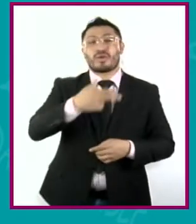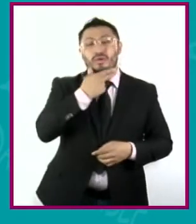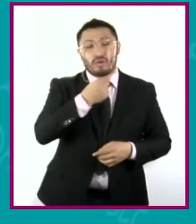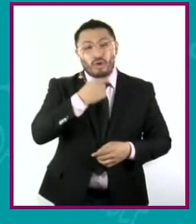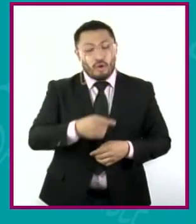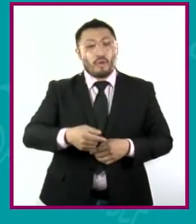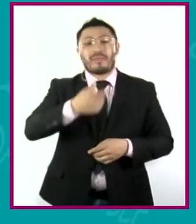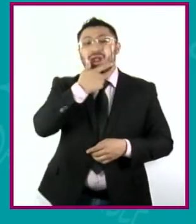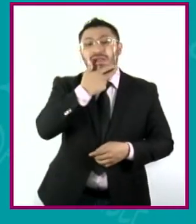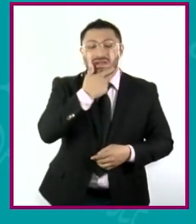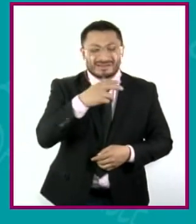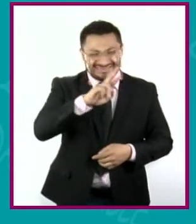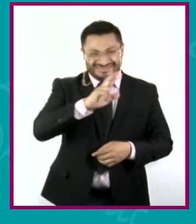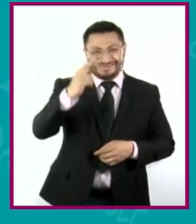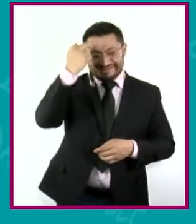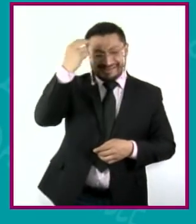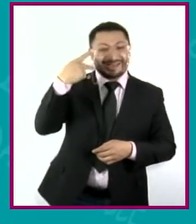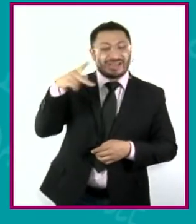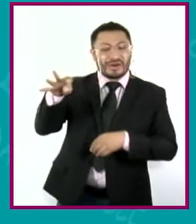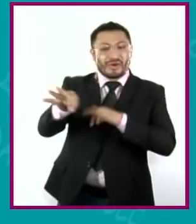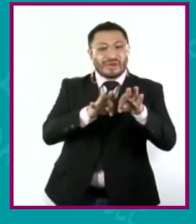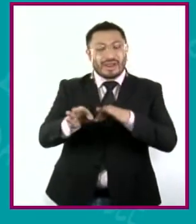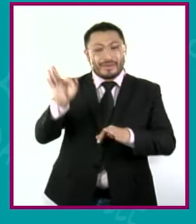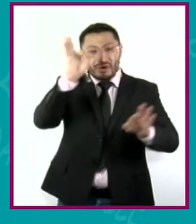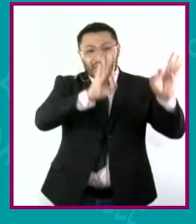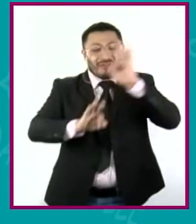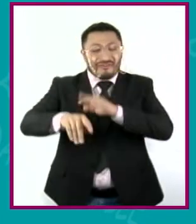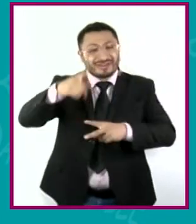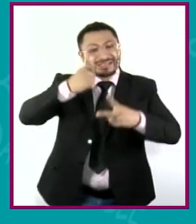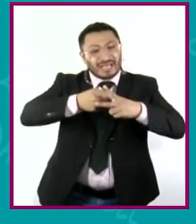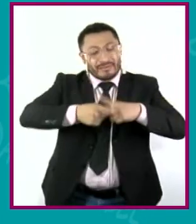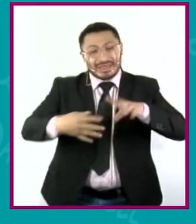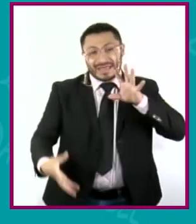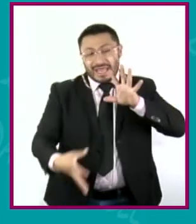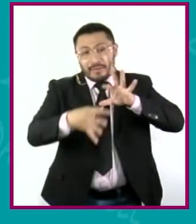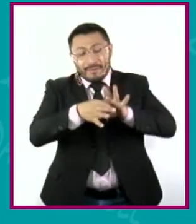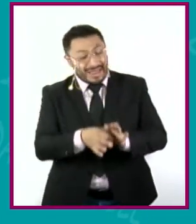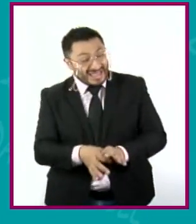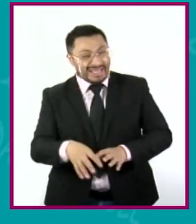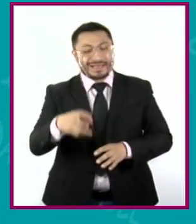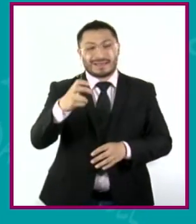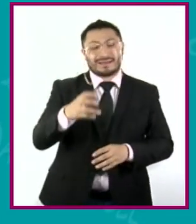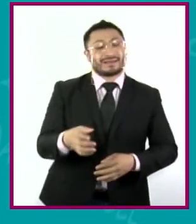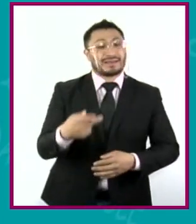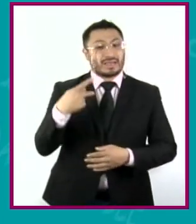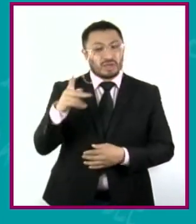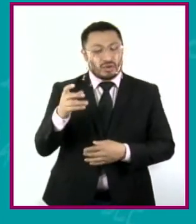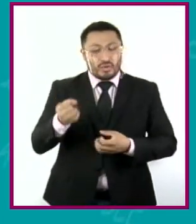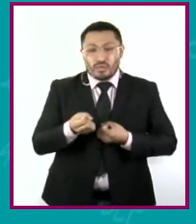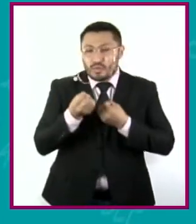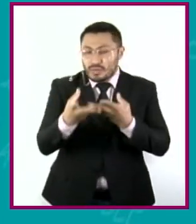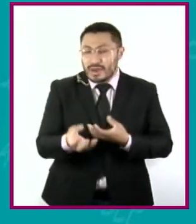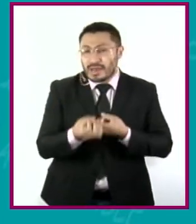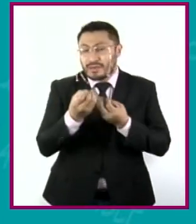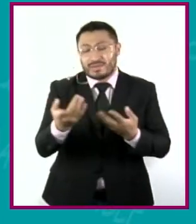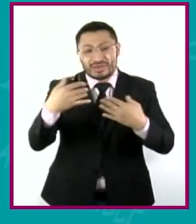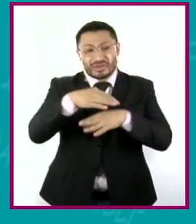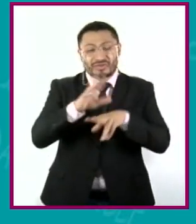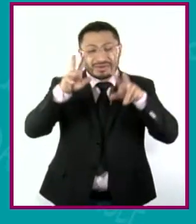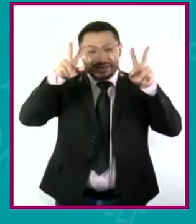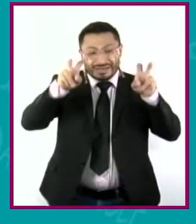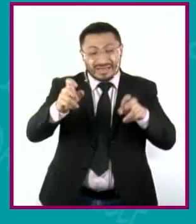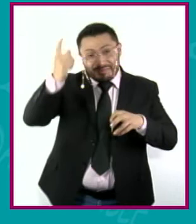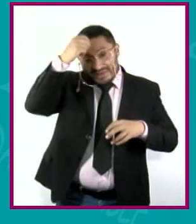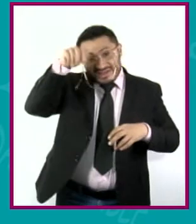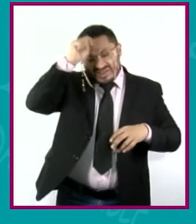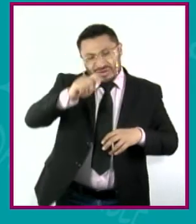británico reconocido por su trabajo en física matemática y en particular por sus contribuciones en la teoría de la relatividad general y